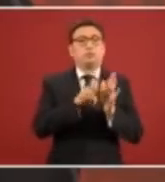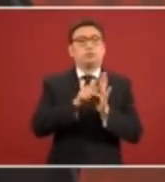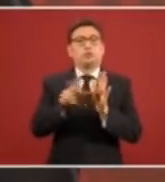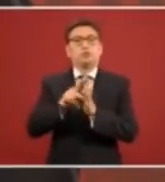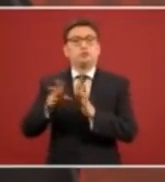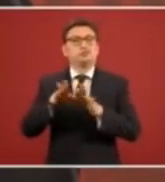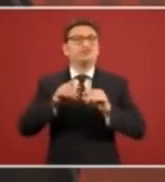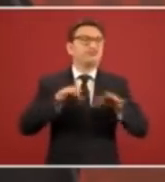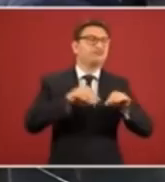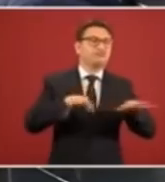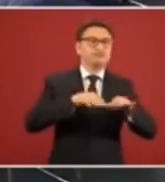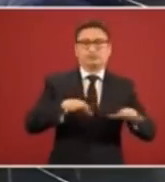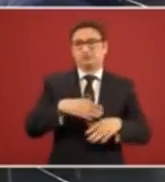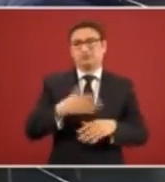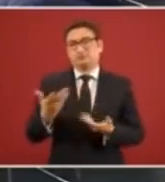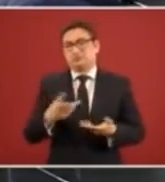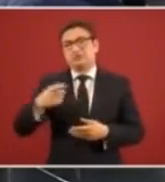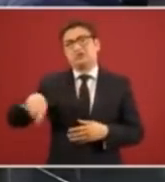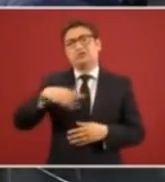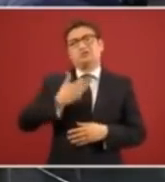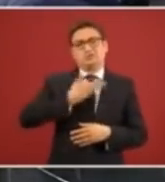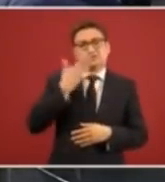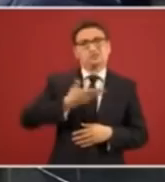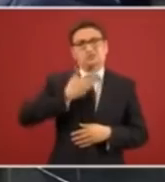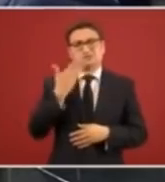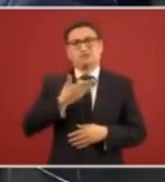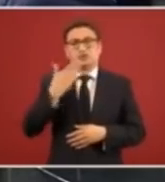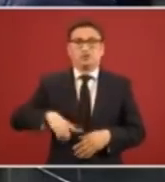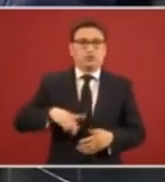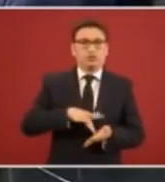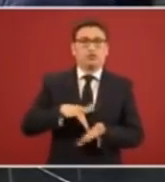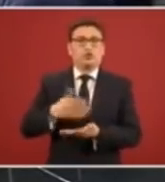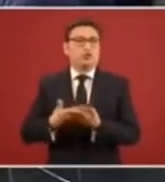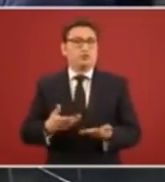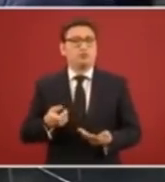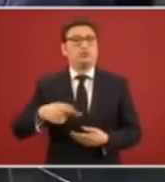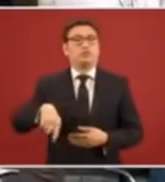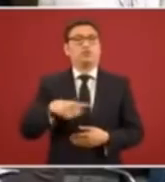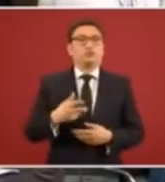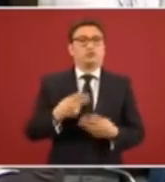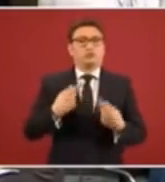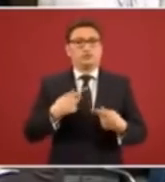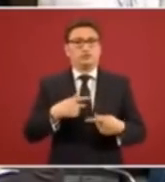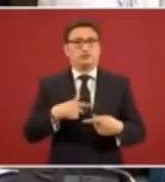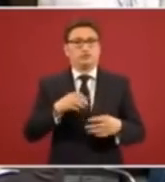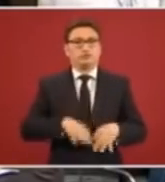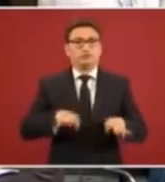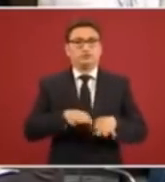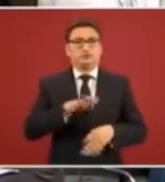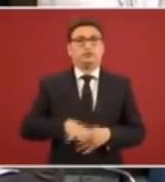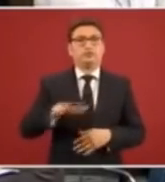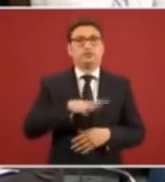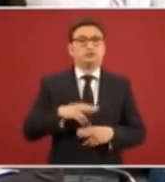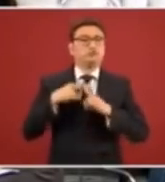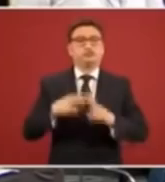prensa que estuvo acostumbrada a vivir pues del erario, aquí lo más importante es la gente que vivió durante